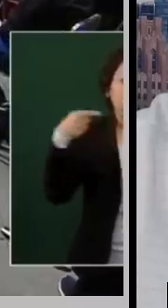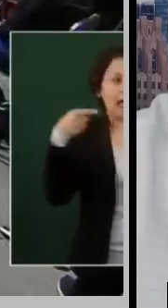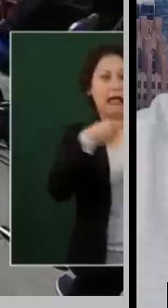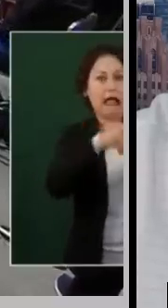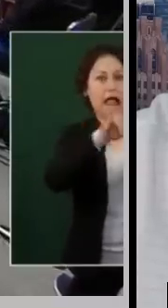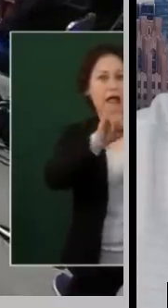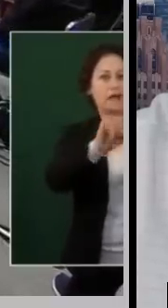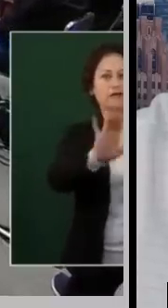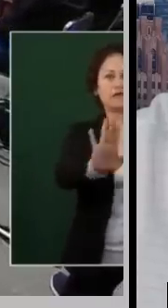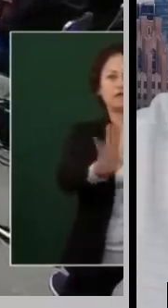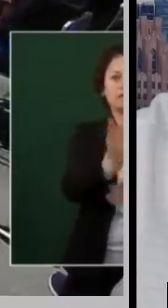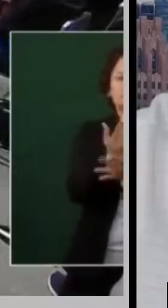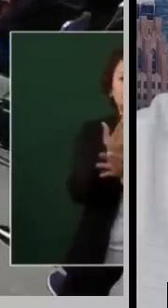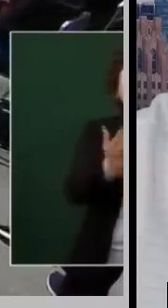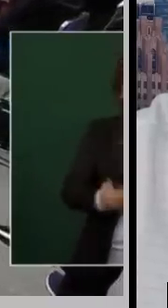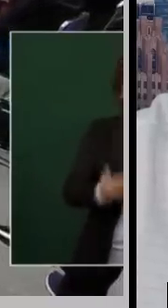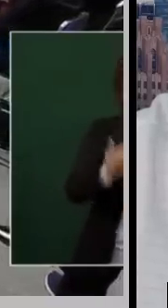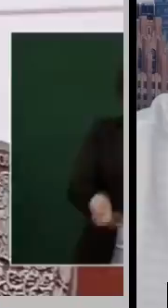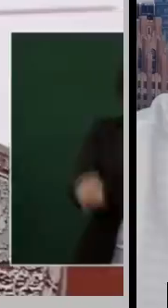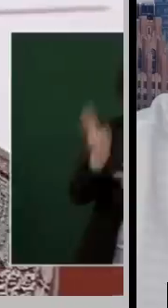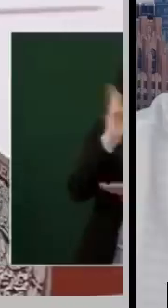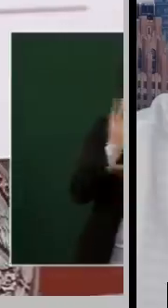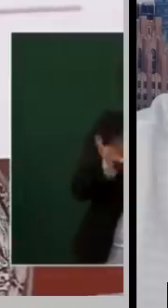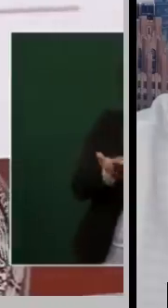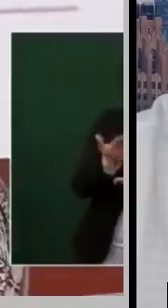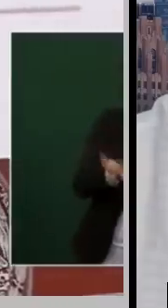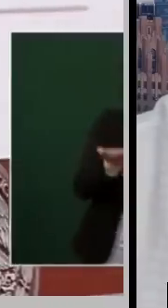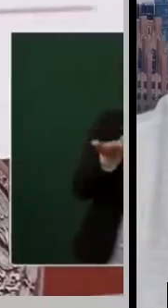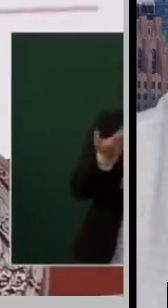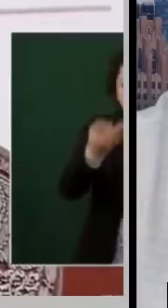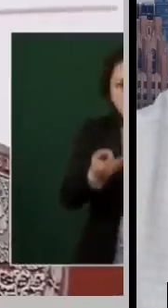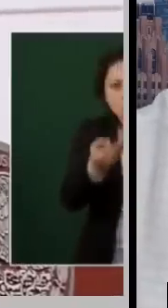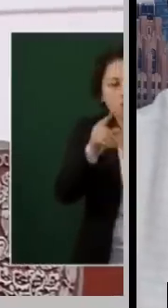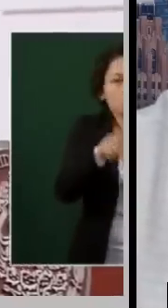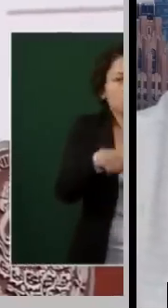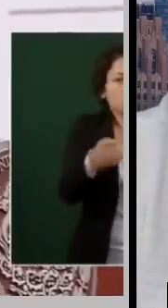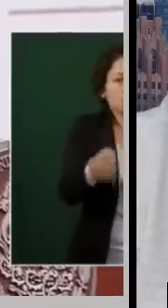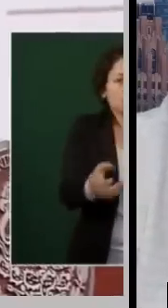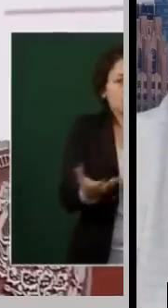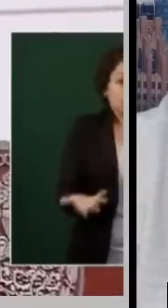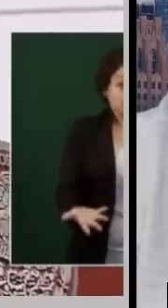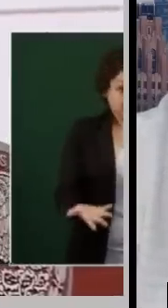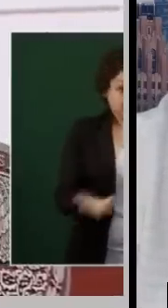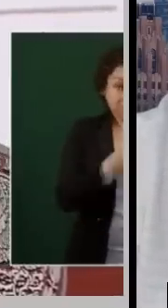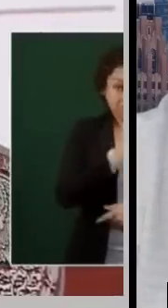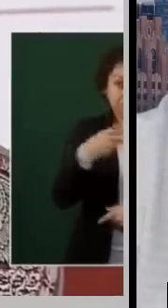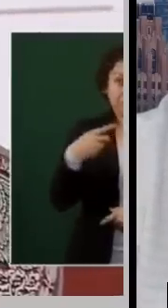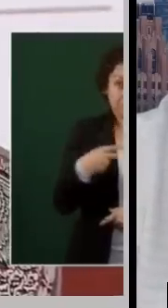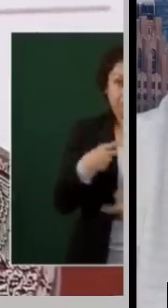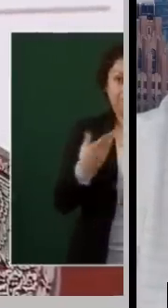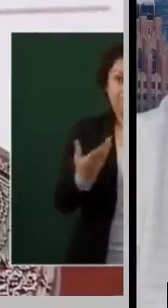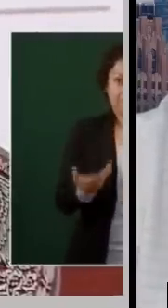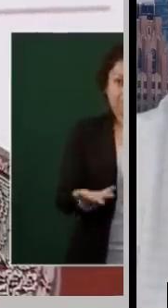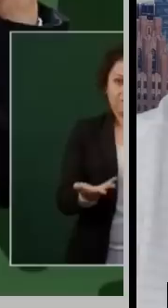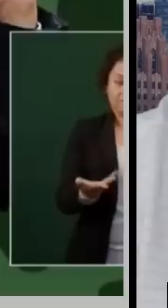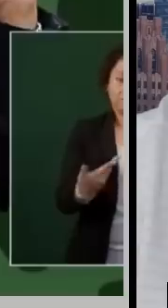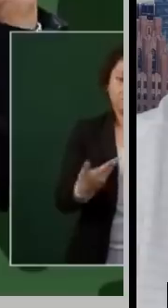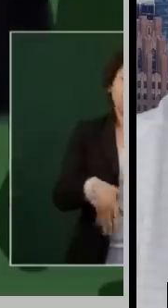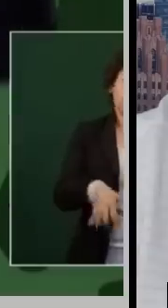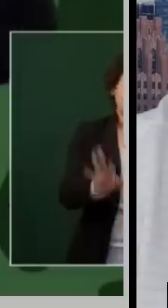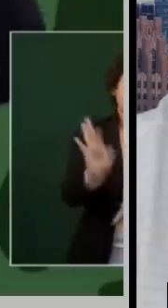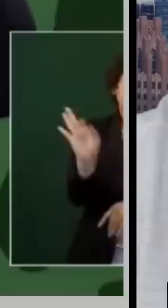si no hay un juicio de por medio este esa es una posibilidad